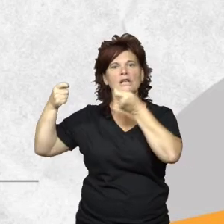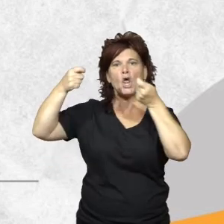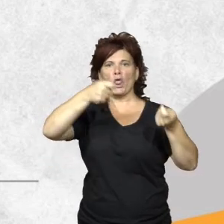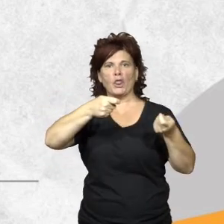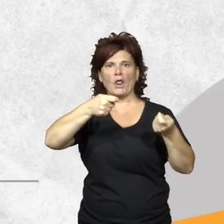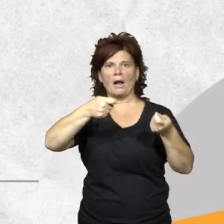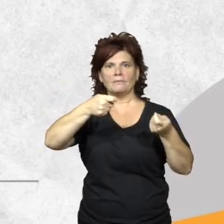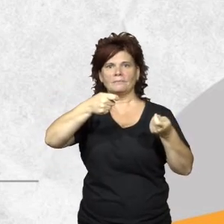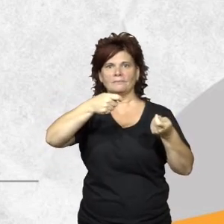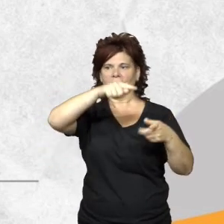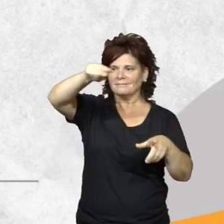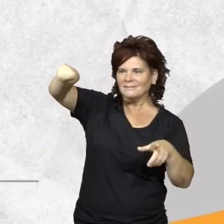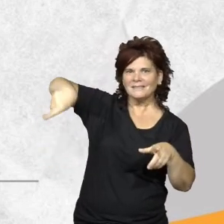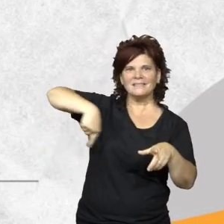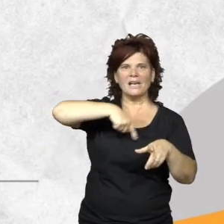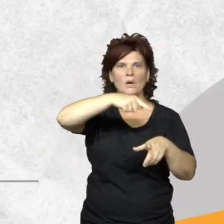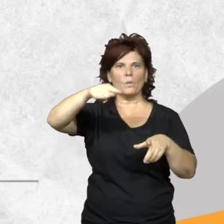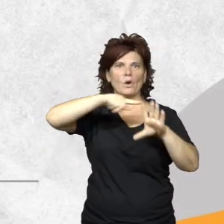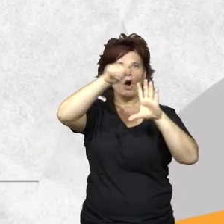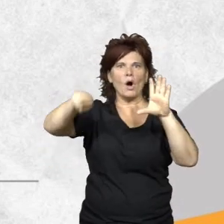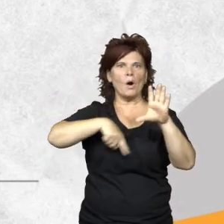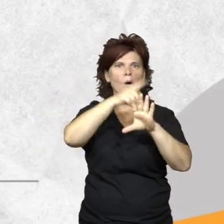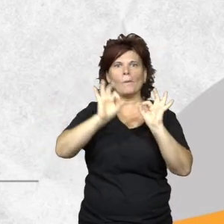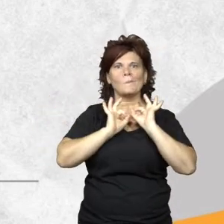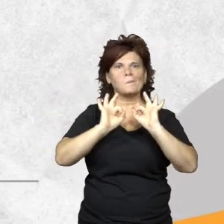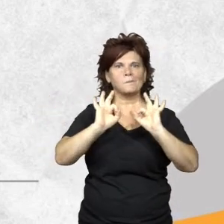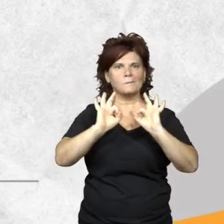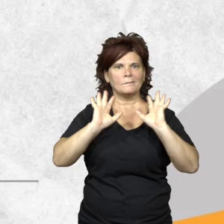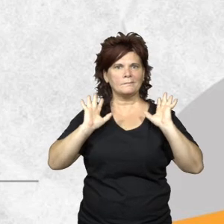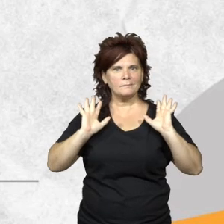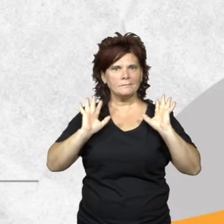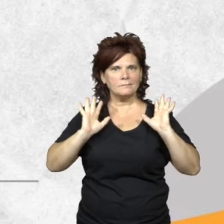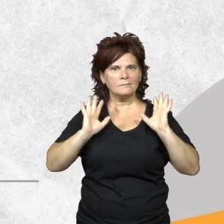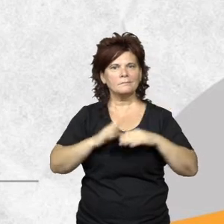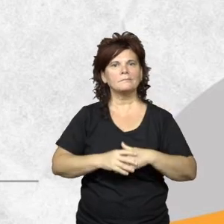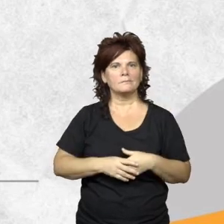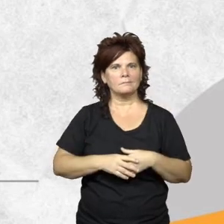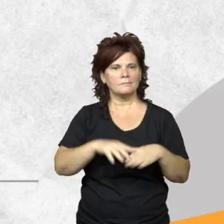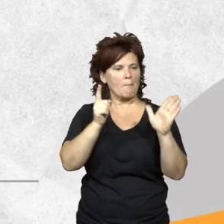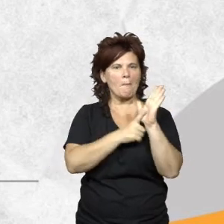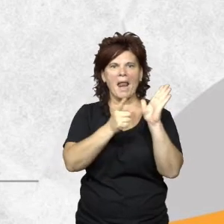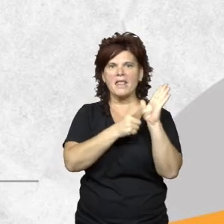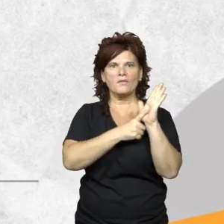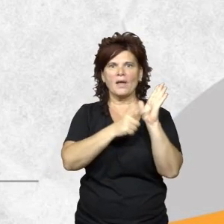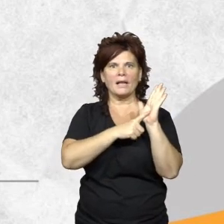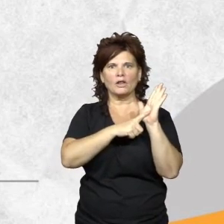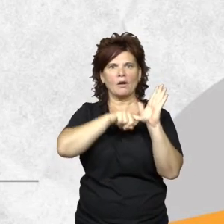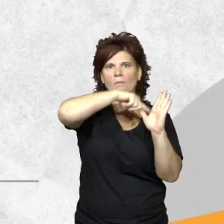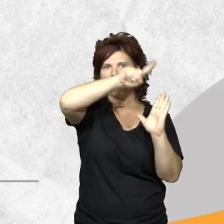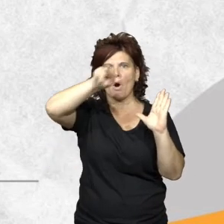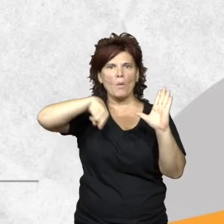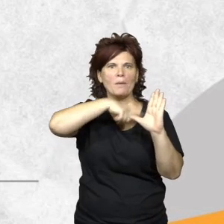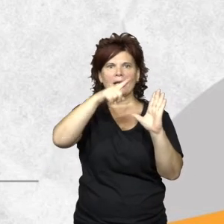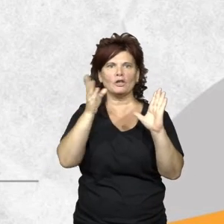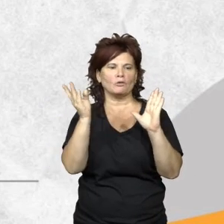Entonces tendríamos toda la trazabilidad del residuo en el manifiesto.